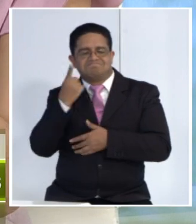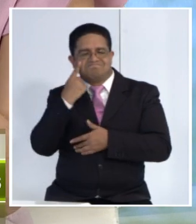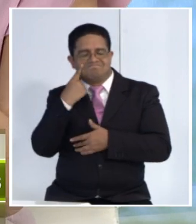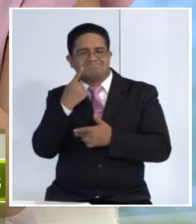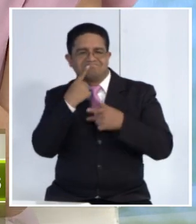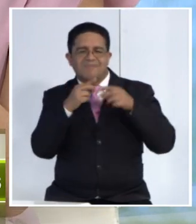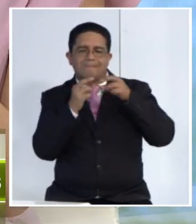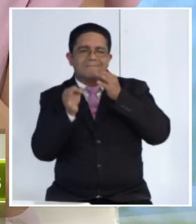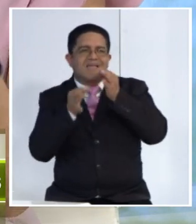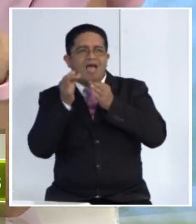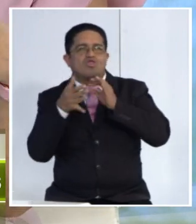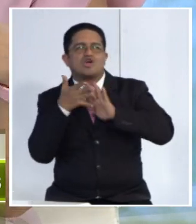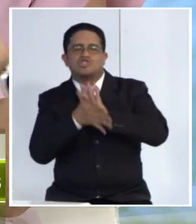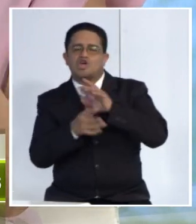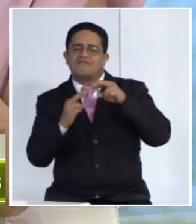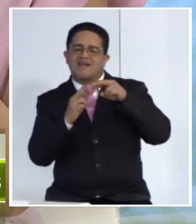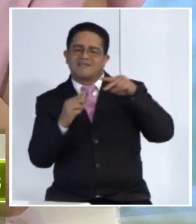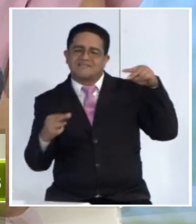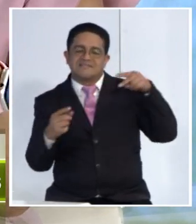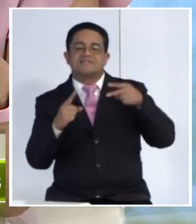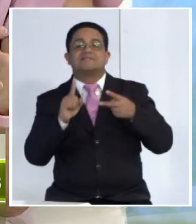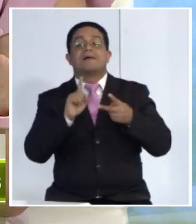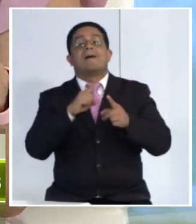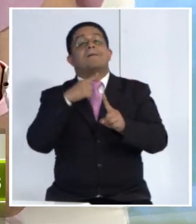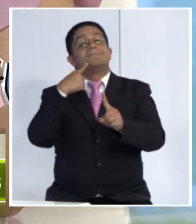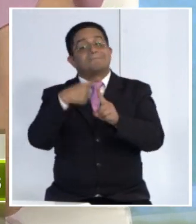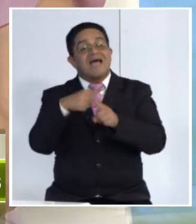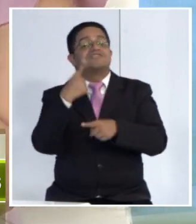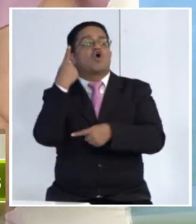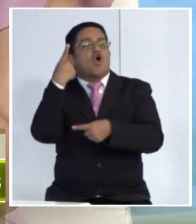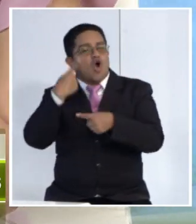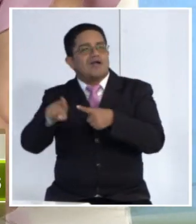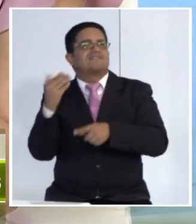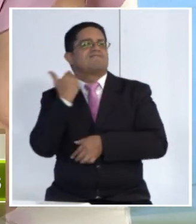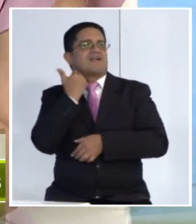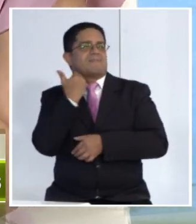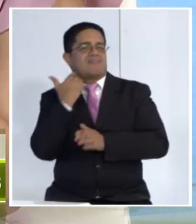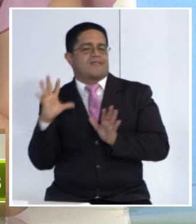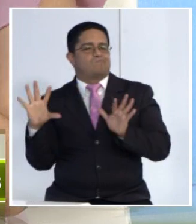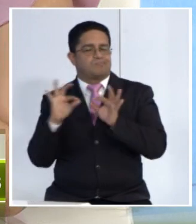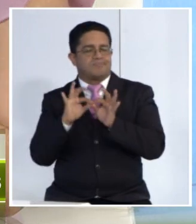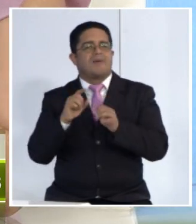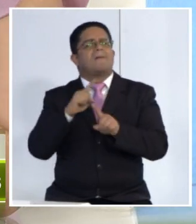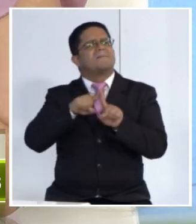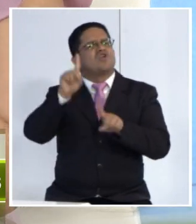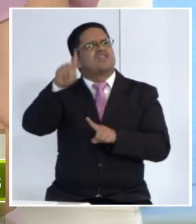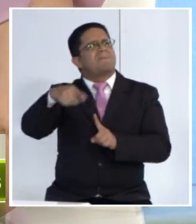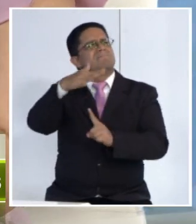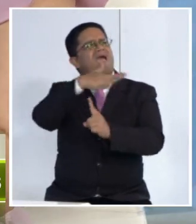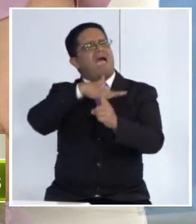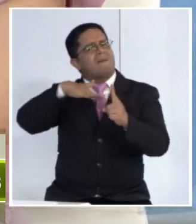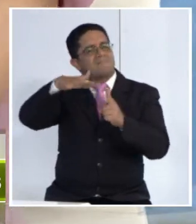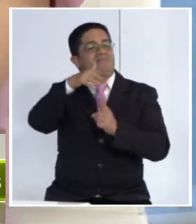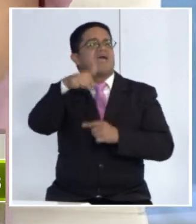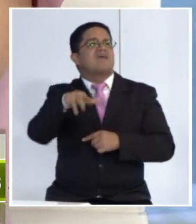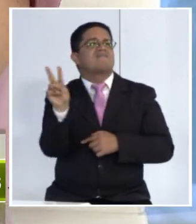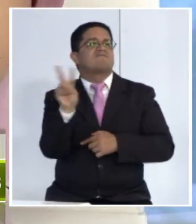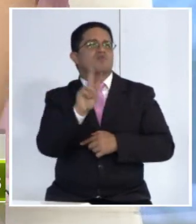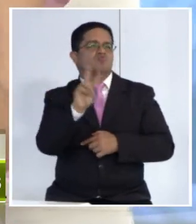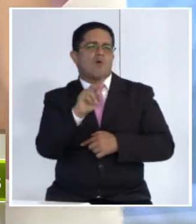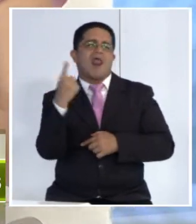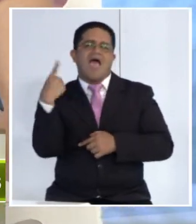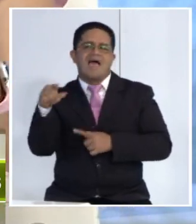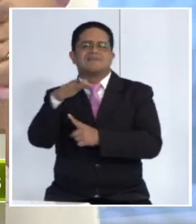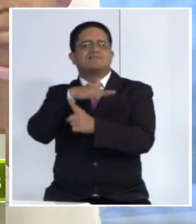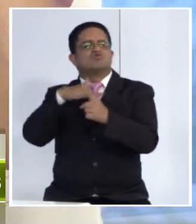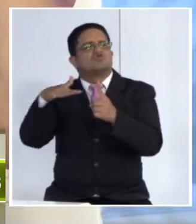habla sobre otros síndromes o patologías que Sí. están asociadas, pero Sí. también el factor ambiental es importante y en nuestro país hay zonas